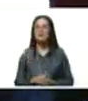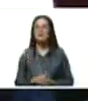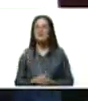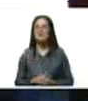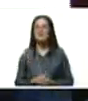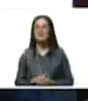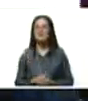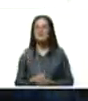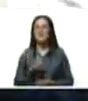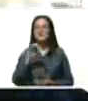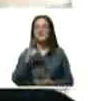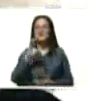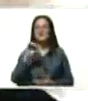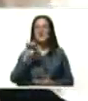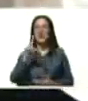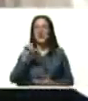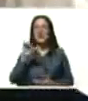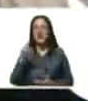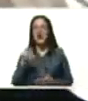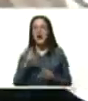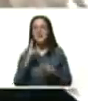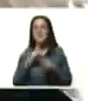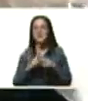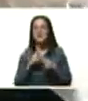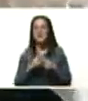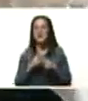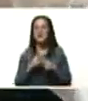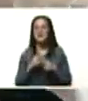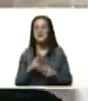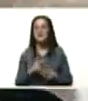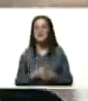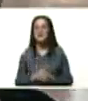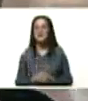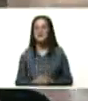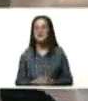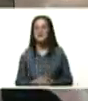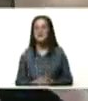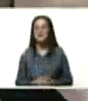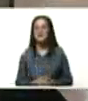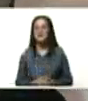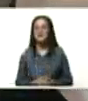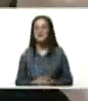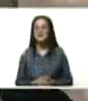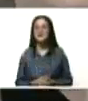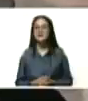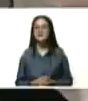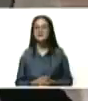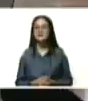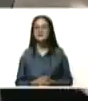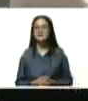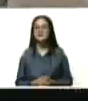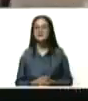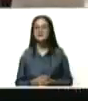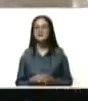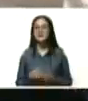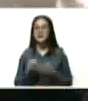Sicilia. Sicilia. De Carlos Sicilia. Tiene las orejas, claro. Bueno, John, ¿qué me dice? ¿Estás instalando